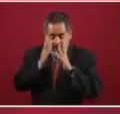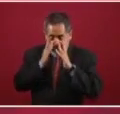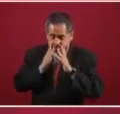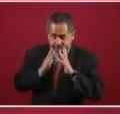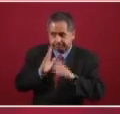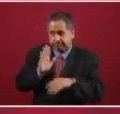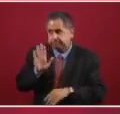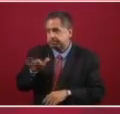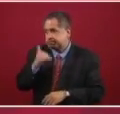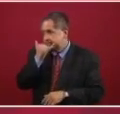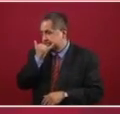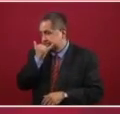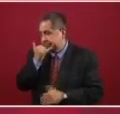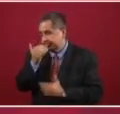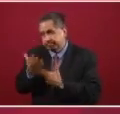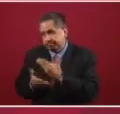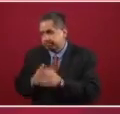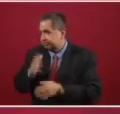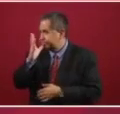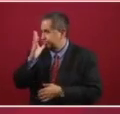me dice, ya no podemos